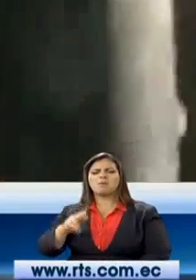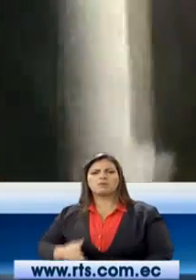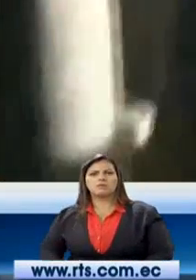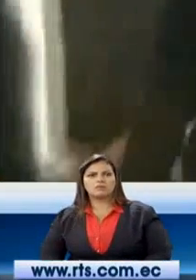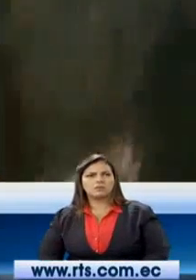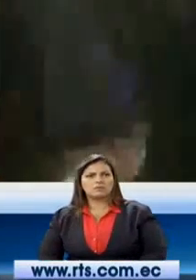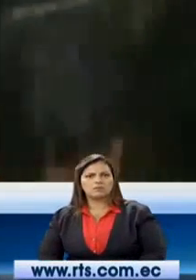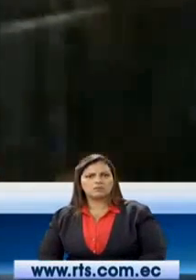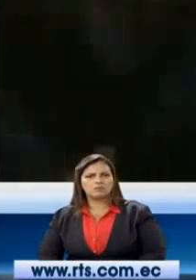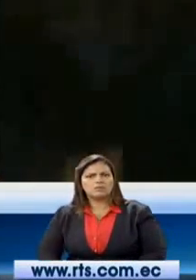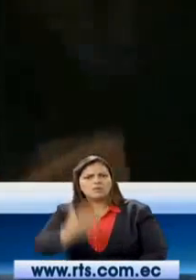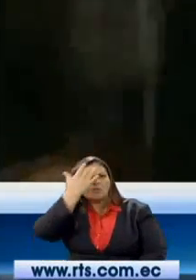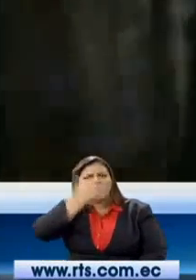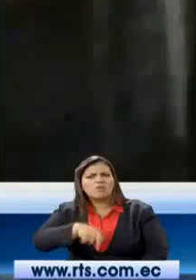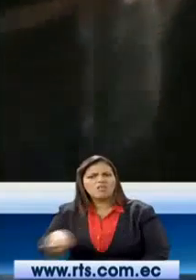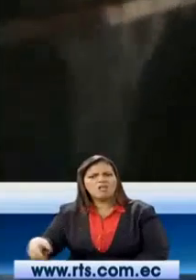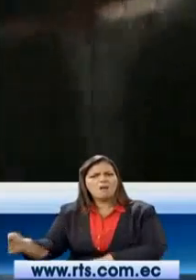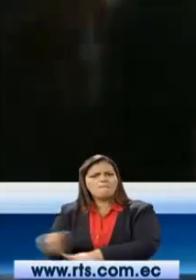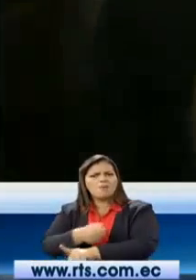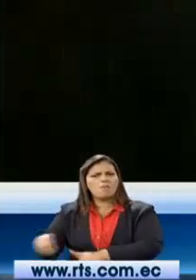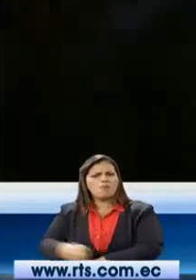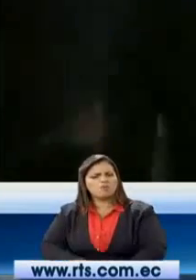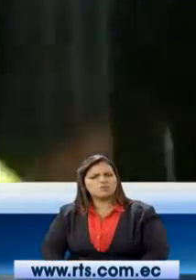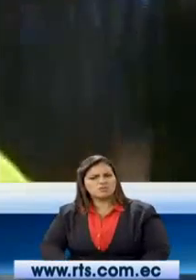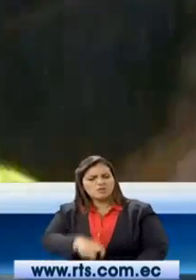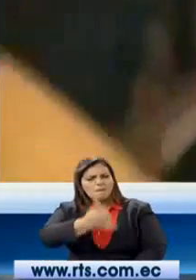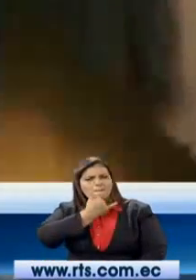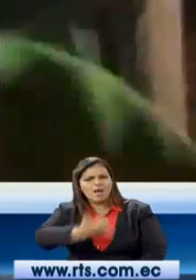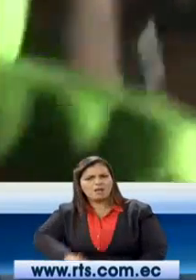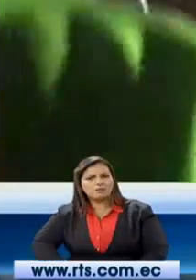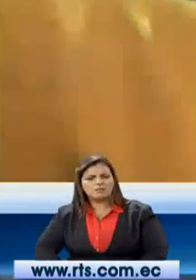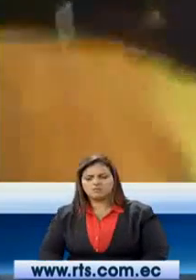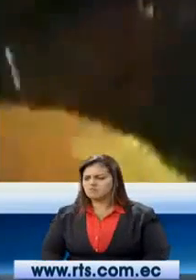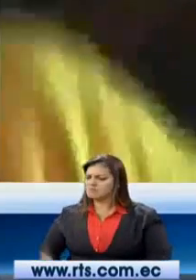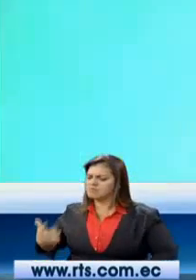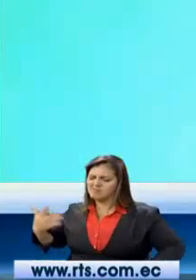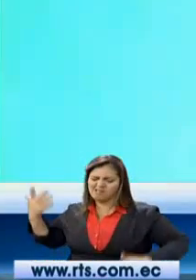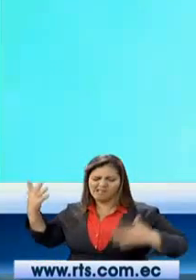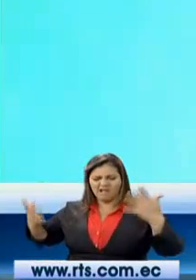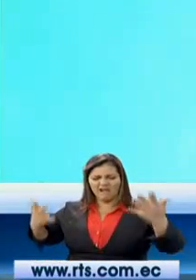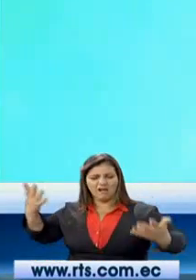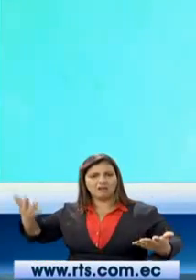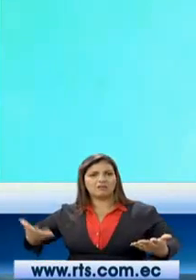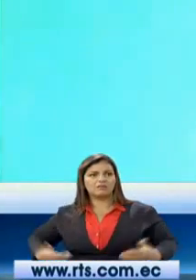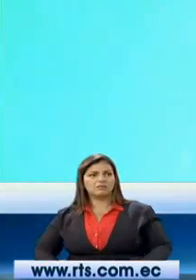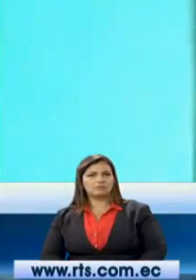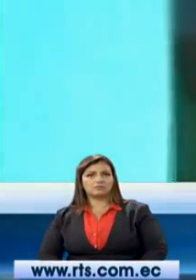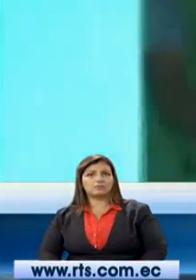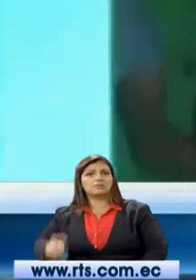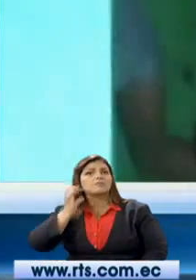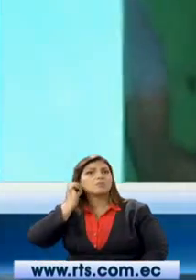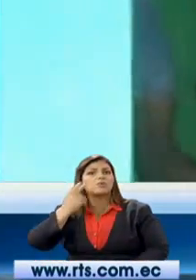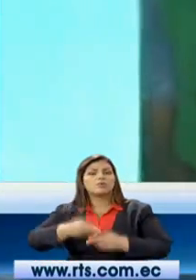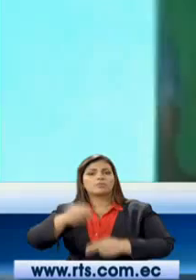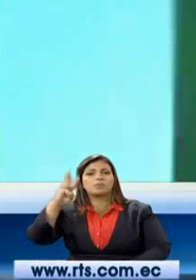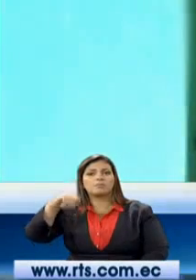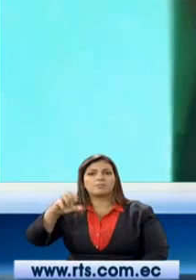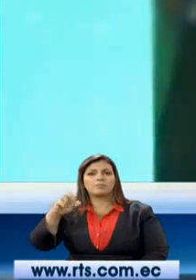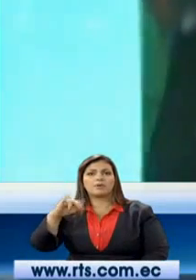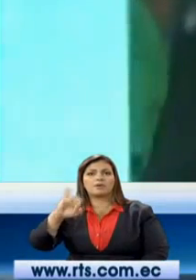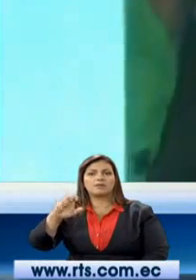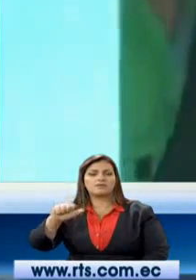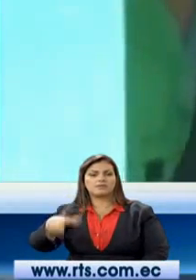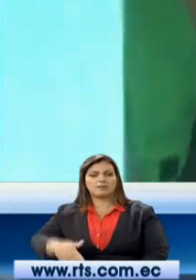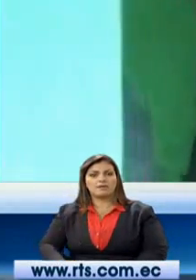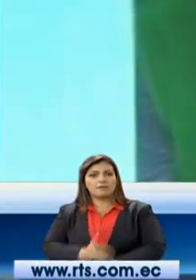¿Qué ¿Tu pareja y así lo golpeas? La chica. La chica está del otro lado. Está con sangre. María Consuelo Arias Soto habría